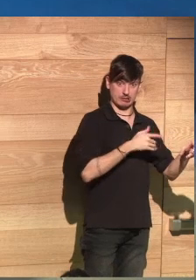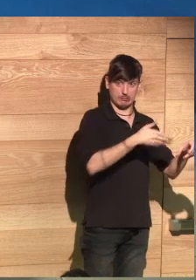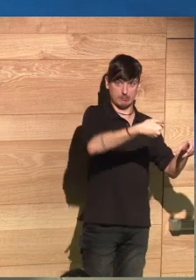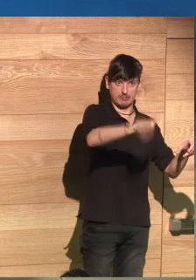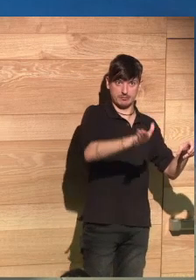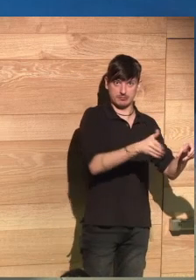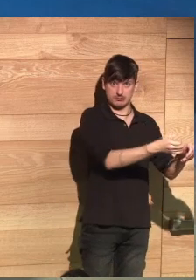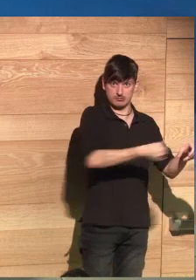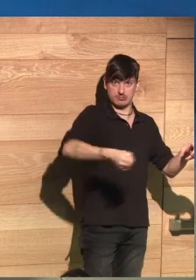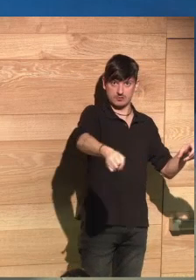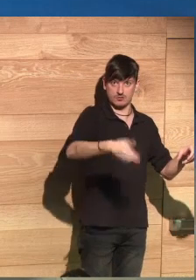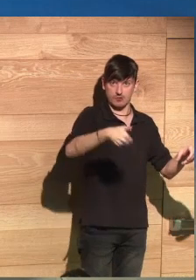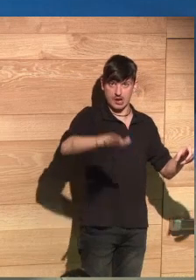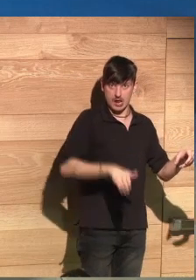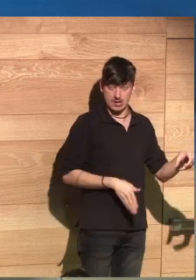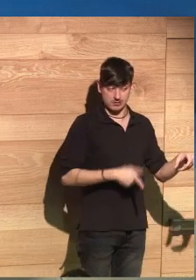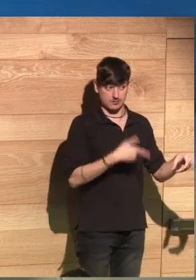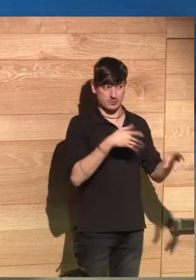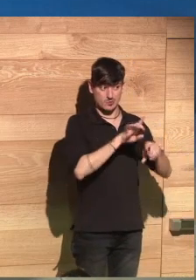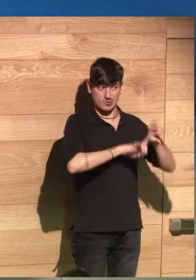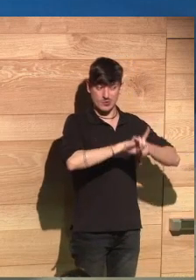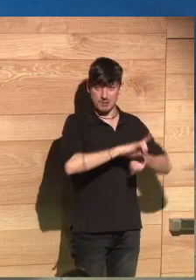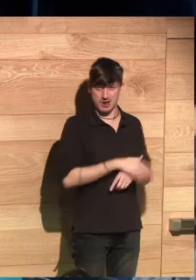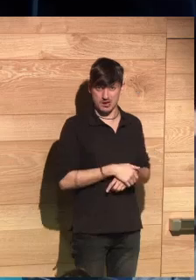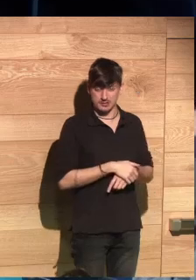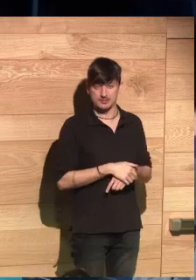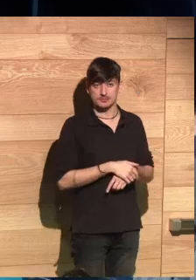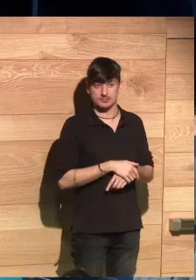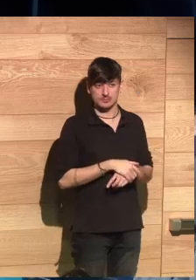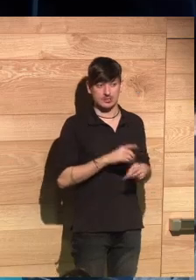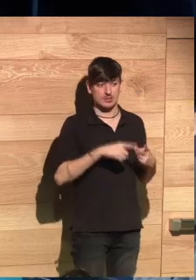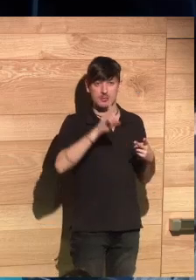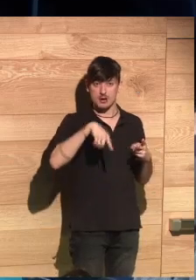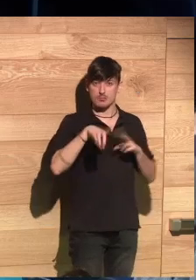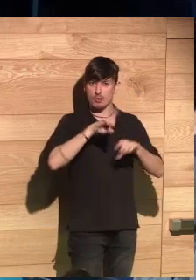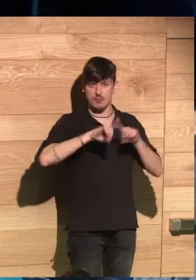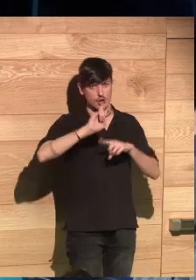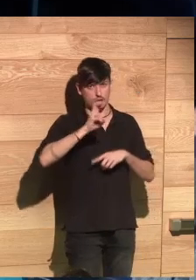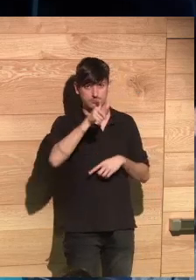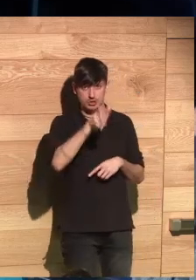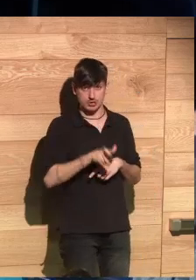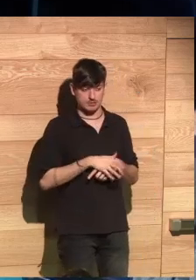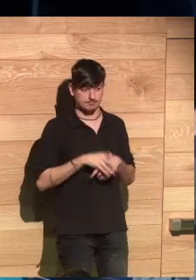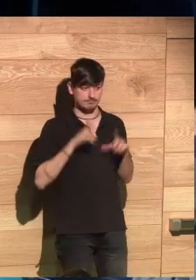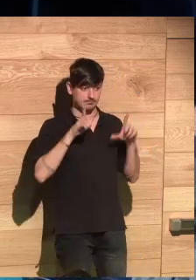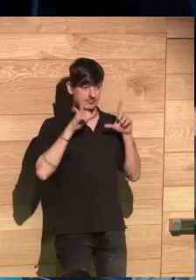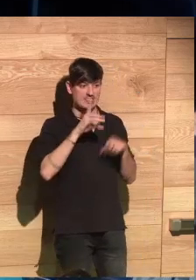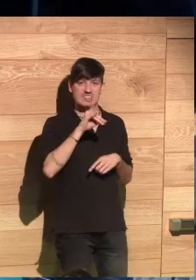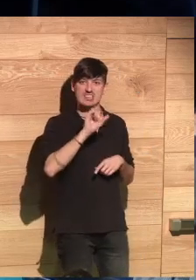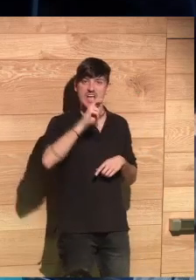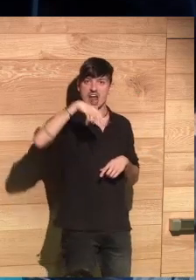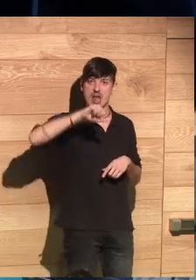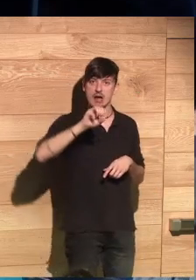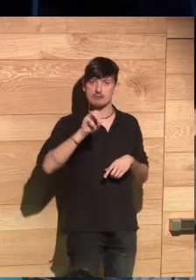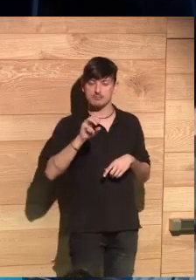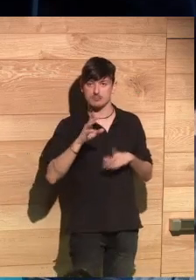poder. Ahí vemos un tipo de problemática representada. Y luego tenemos la problemática de otro personaje, Diana P., que es una